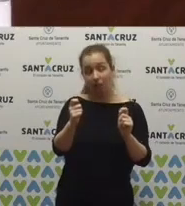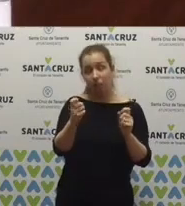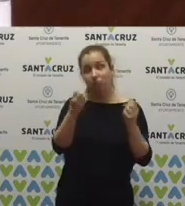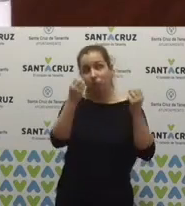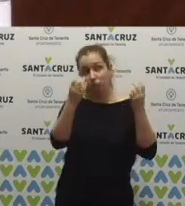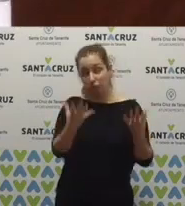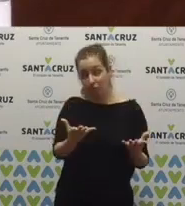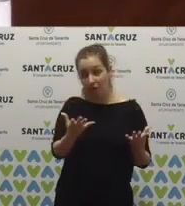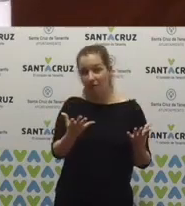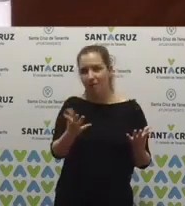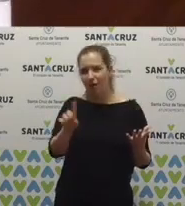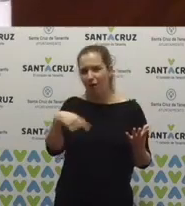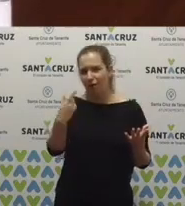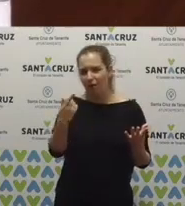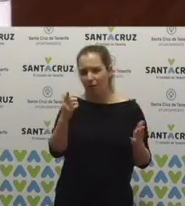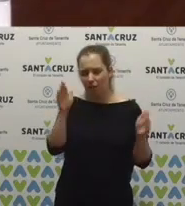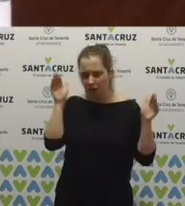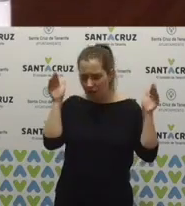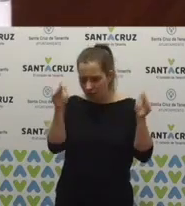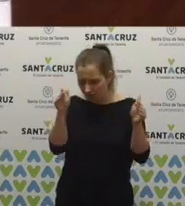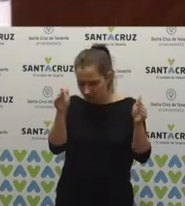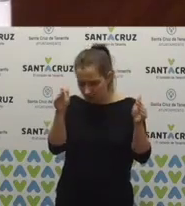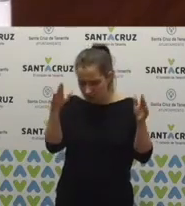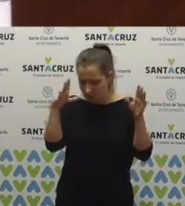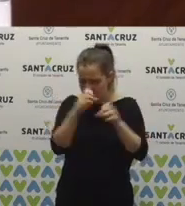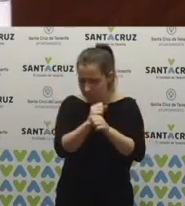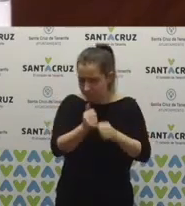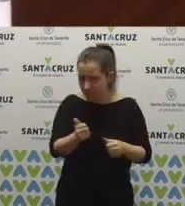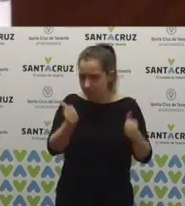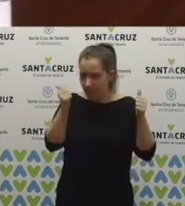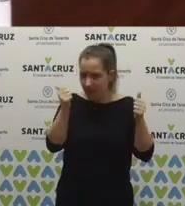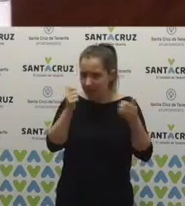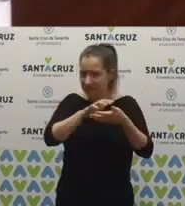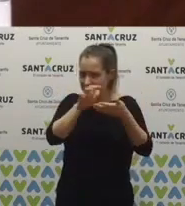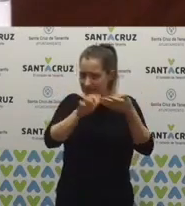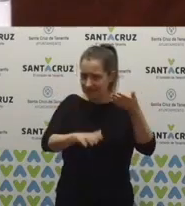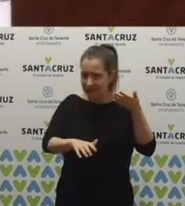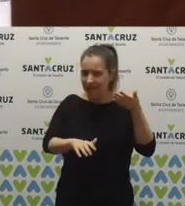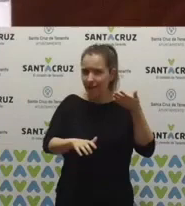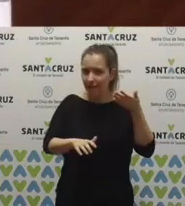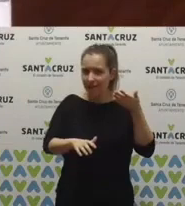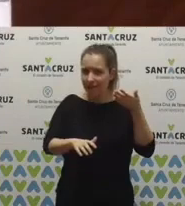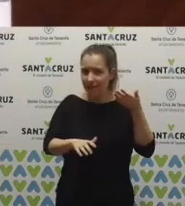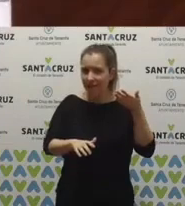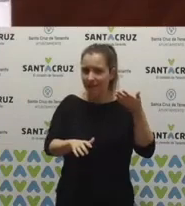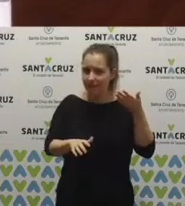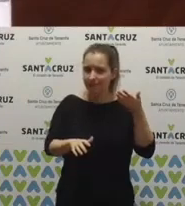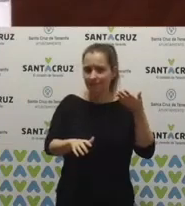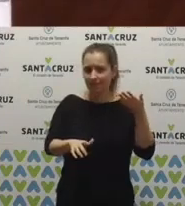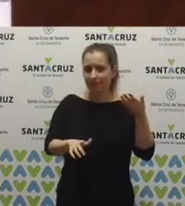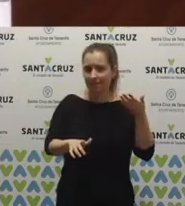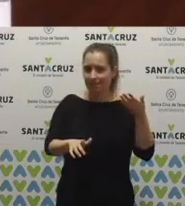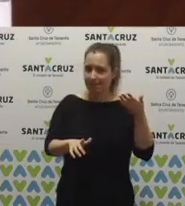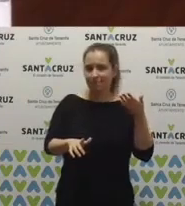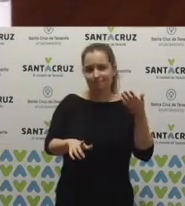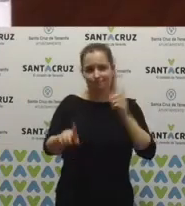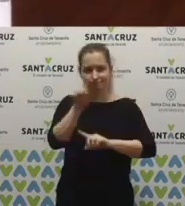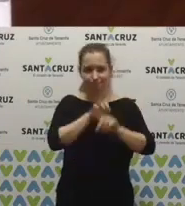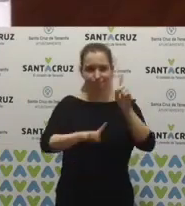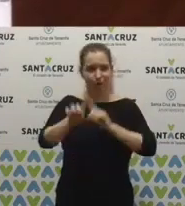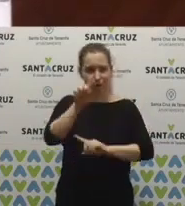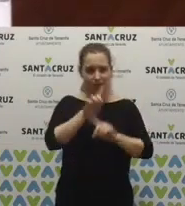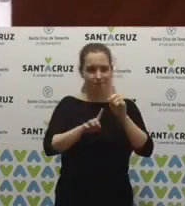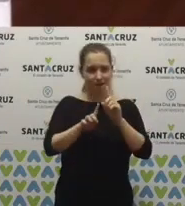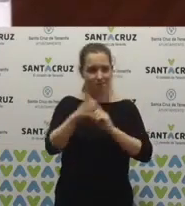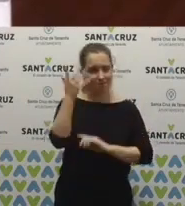si miramos la letra de la pieza es donde empieza el problema un consejo social distinto completamente distinto de